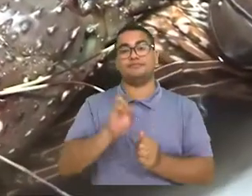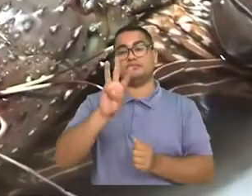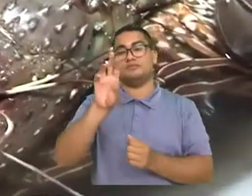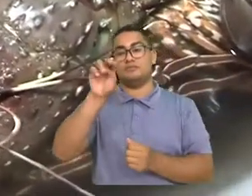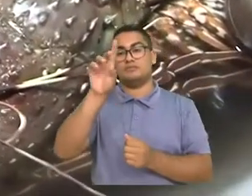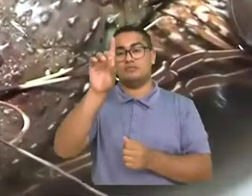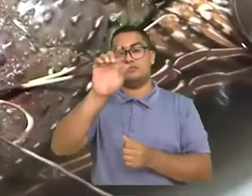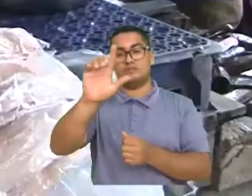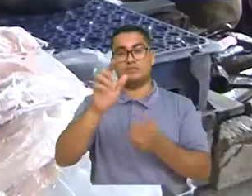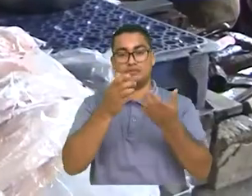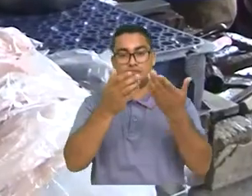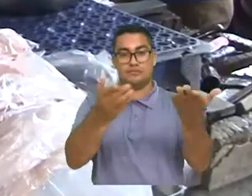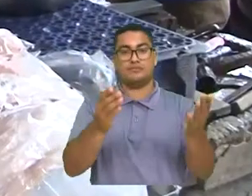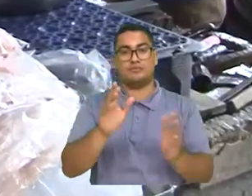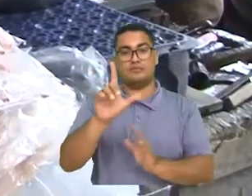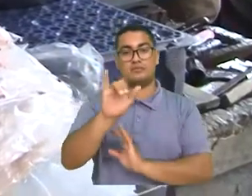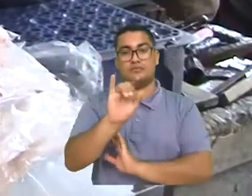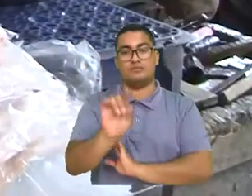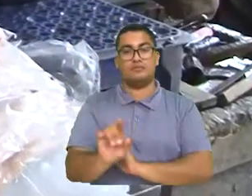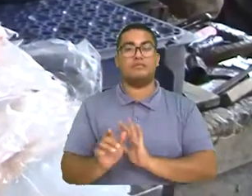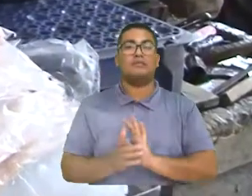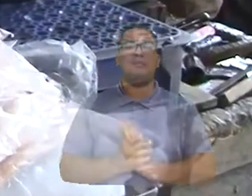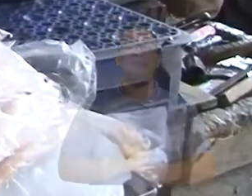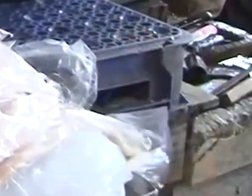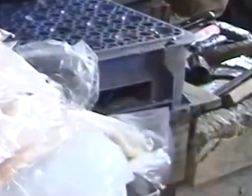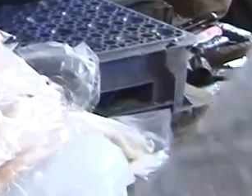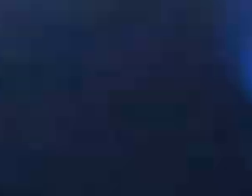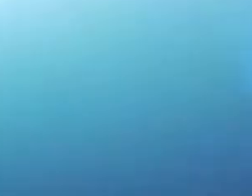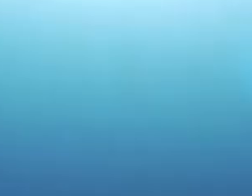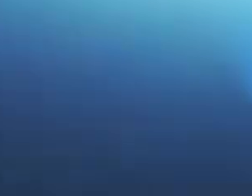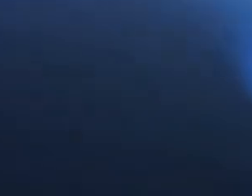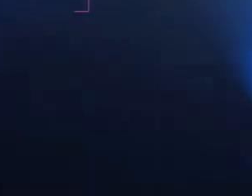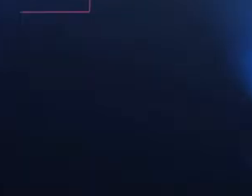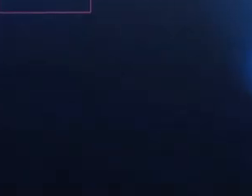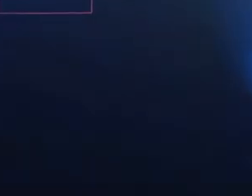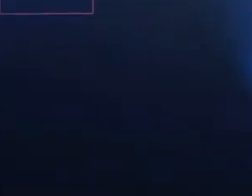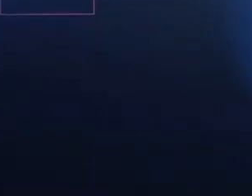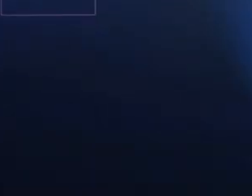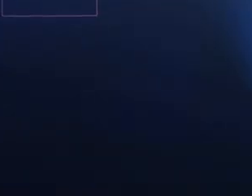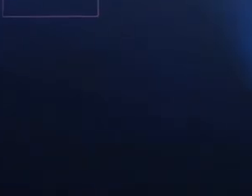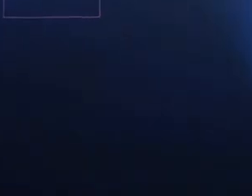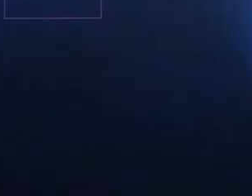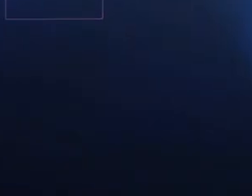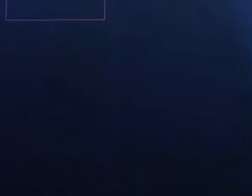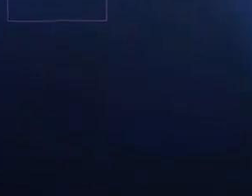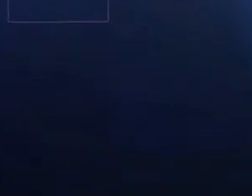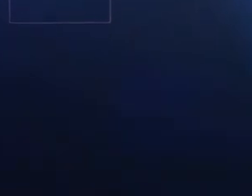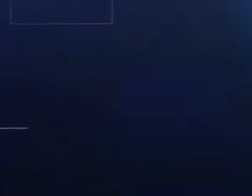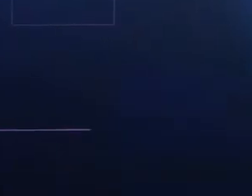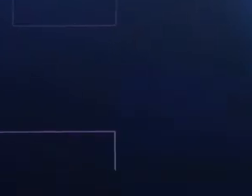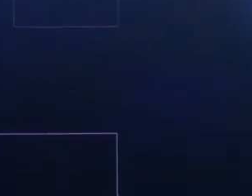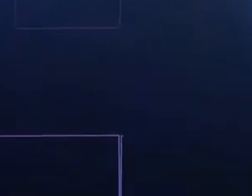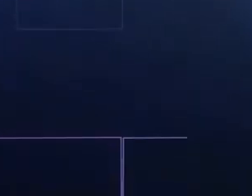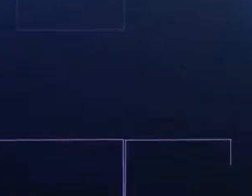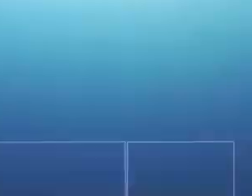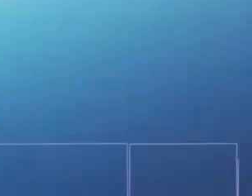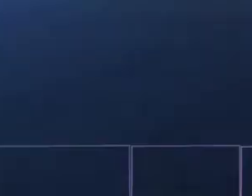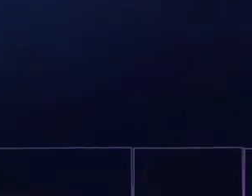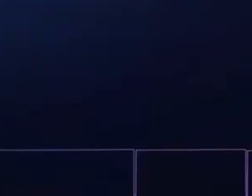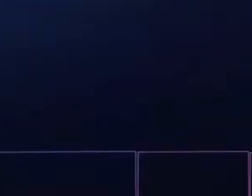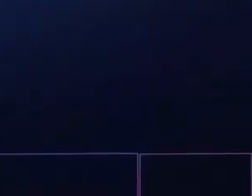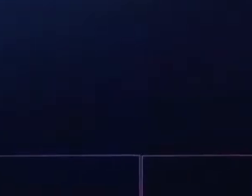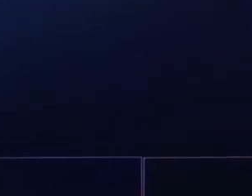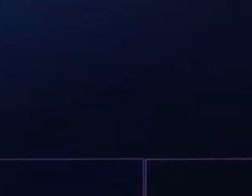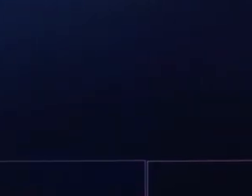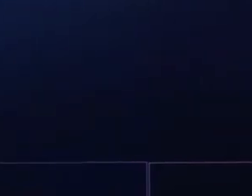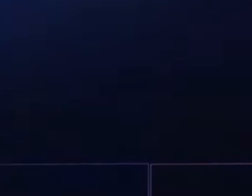para el canal parlamentario, informó Liz Escoto. Y